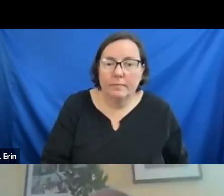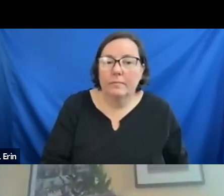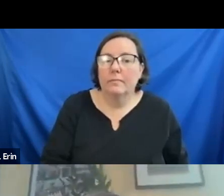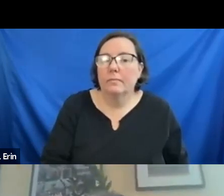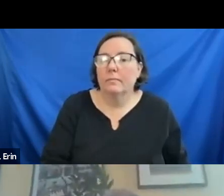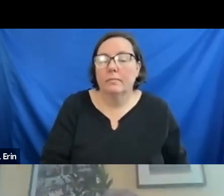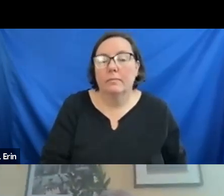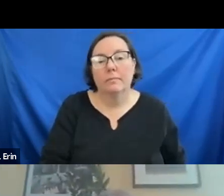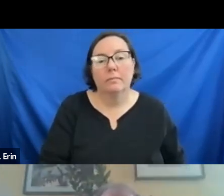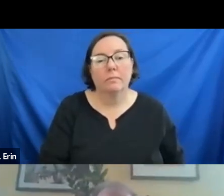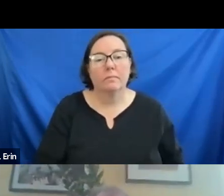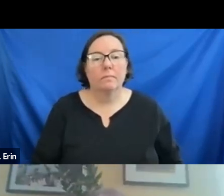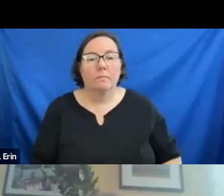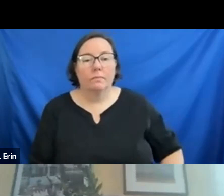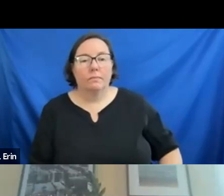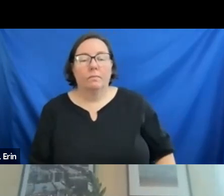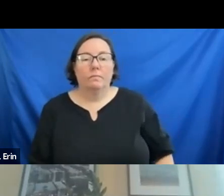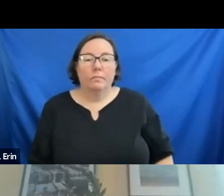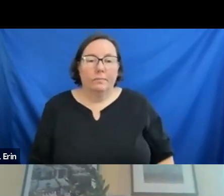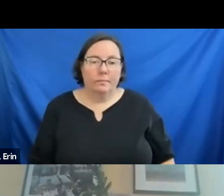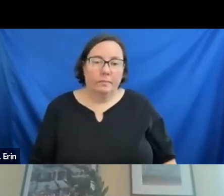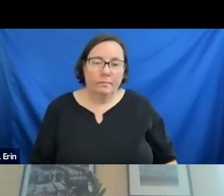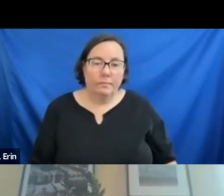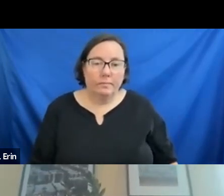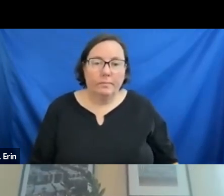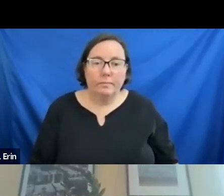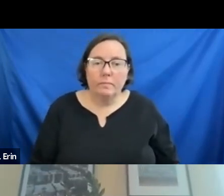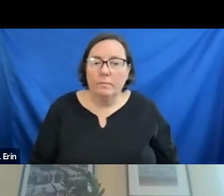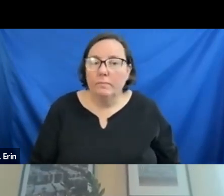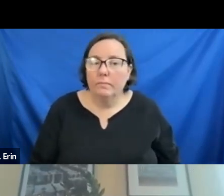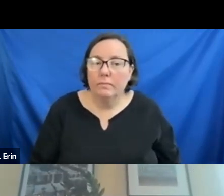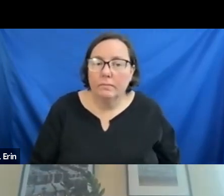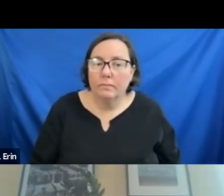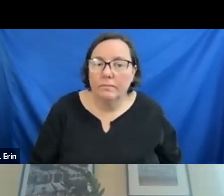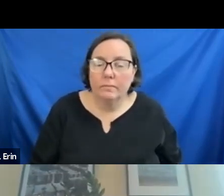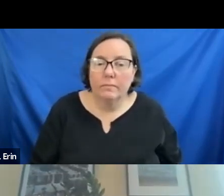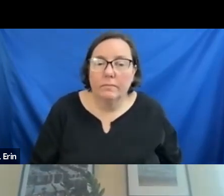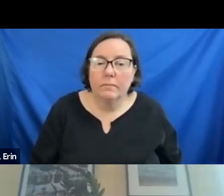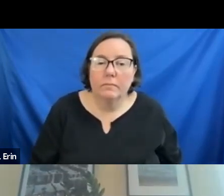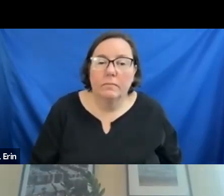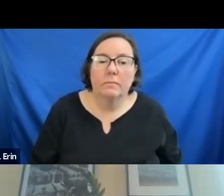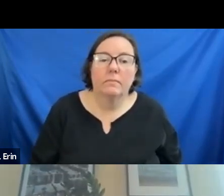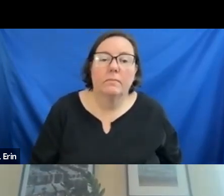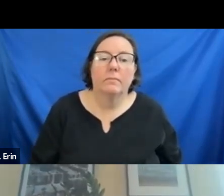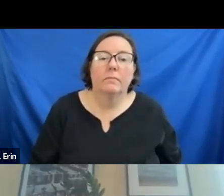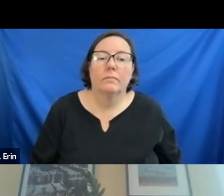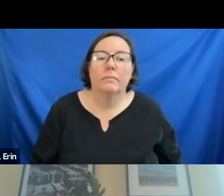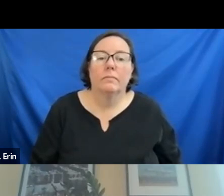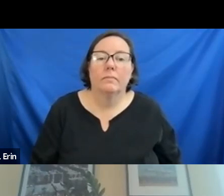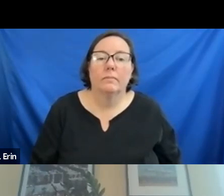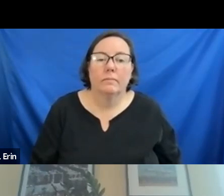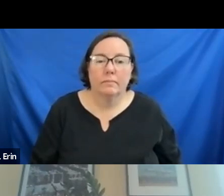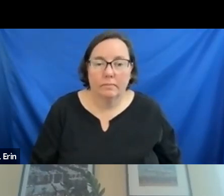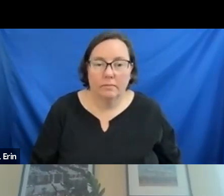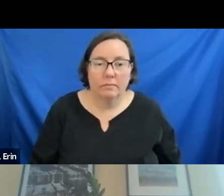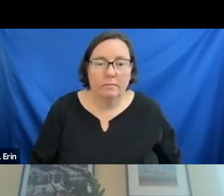escuchar esta reunión simultáneamente, por favor, en la parte inferior de su globo, en la parte inferior de su pantalla van a encontrar